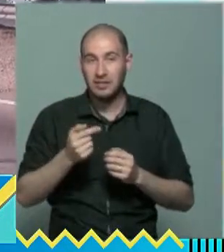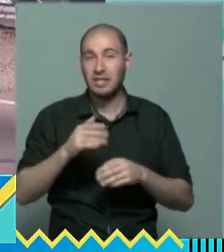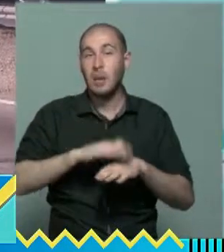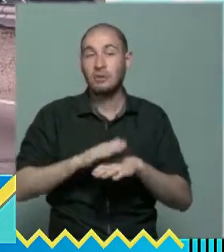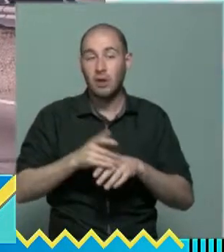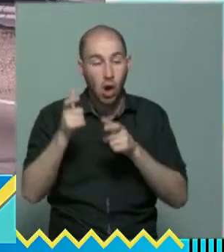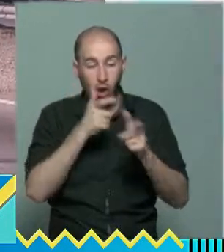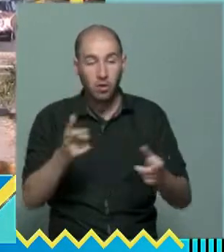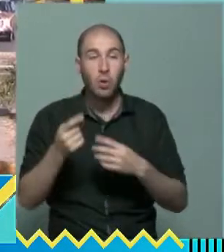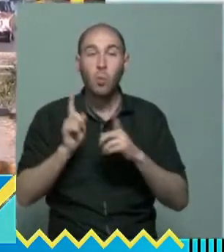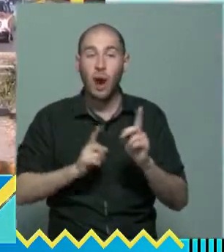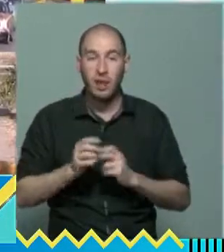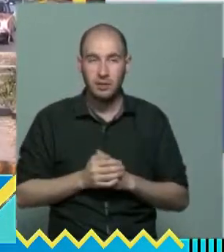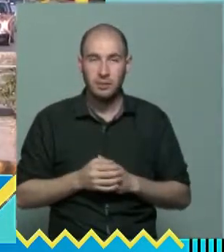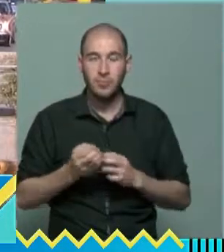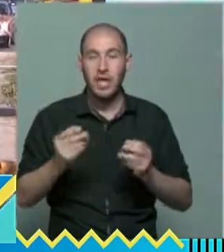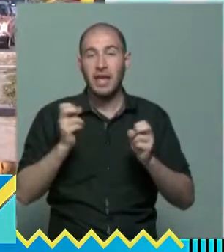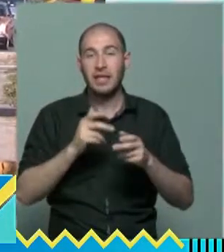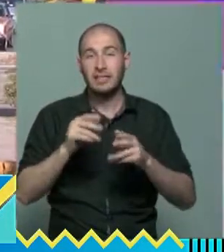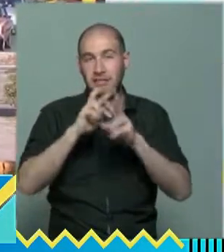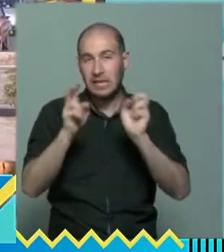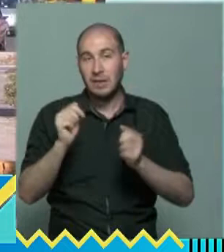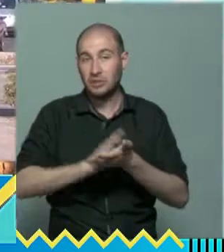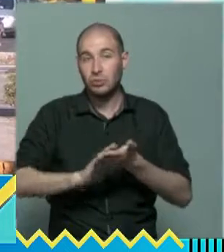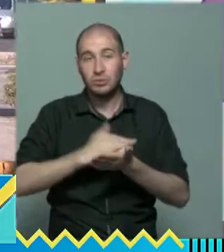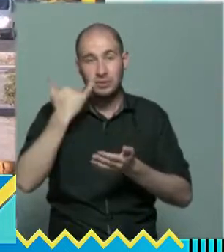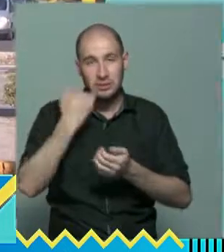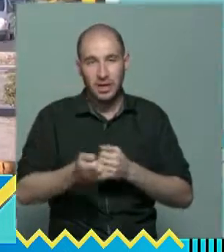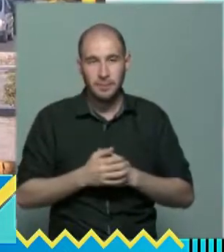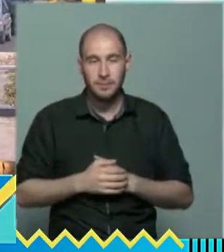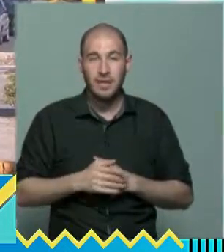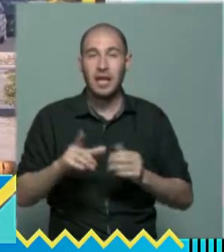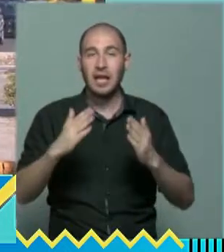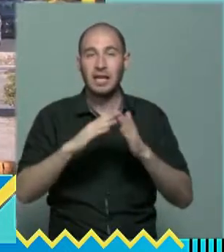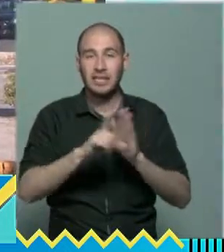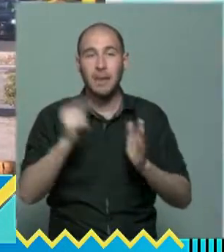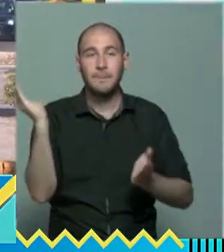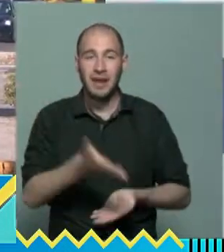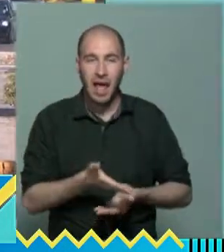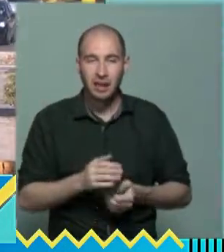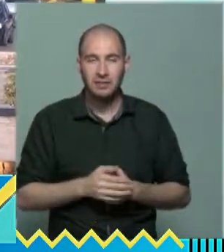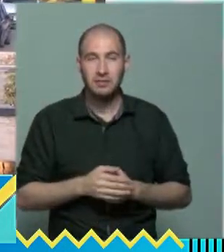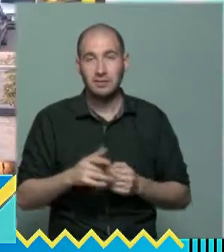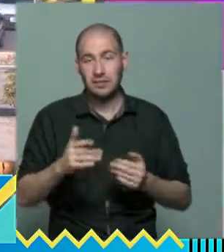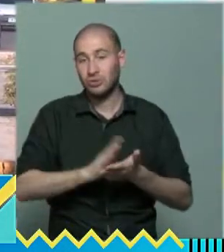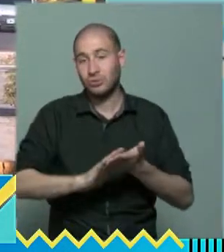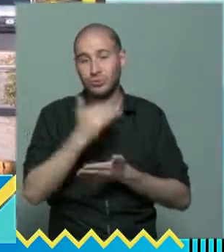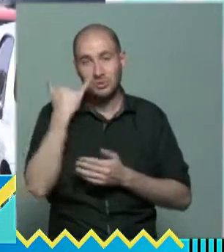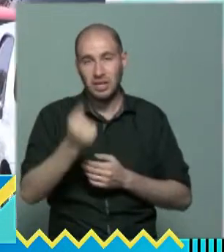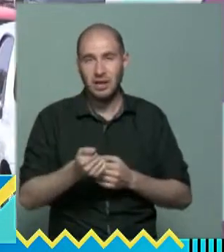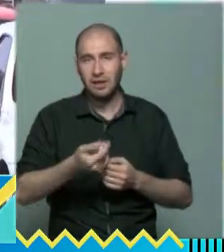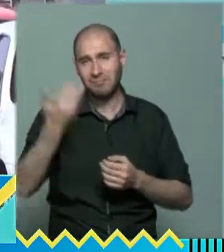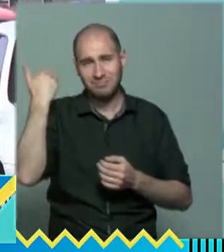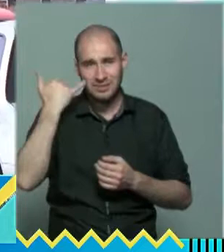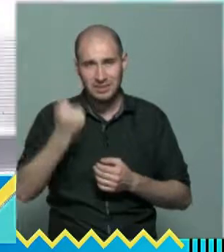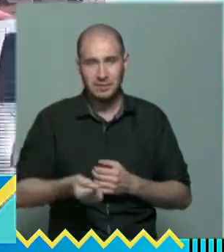a controlar, ¿no? Porque este tema ya estaba resuelto también en la legislación penal, es decir, está resuelto de mucho